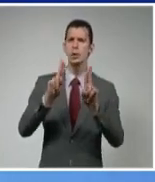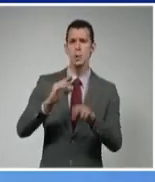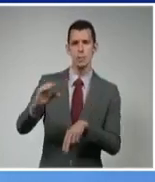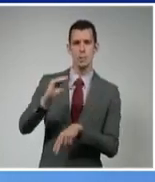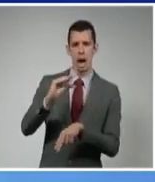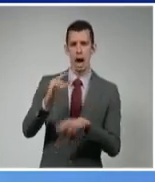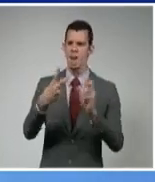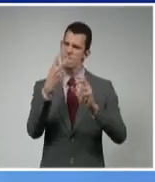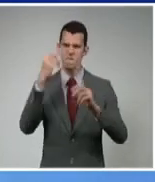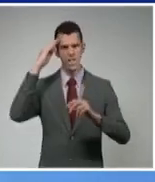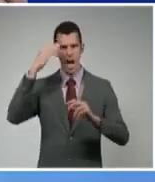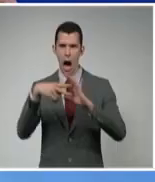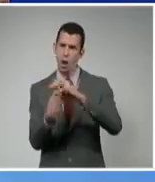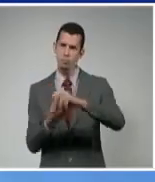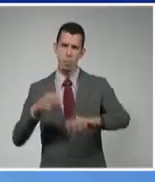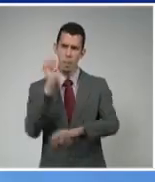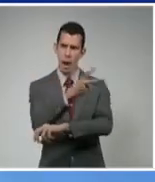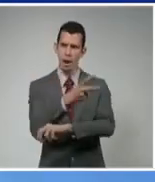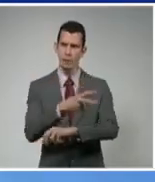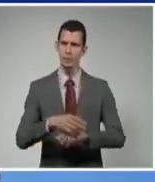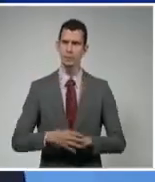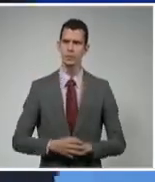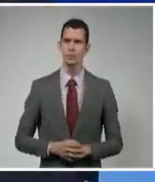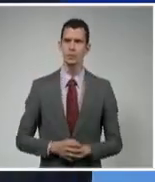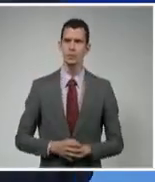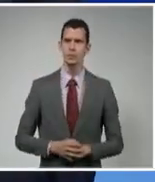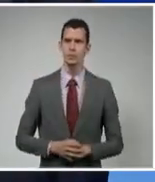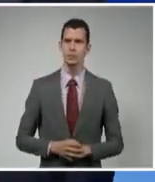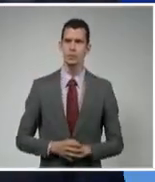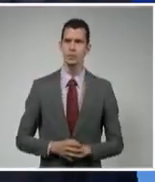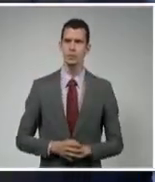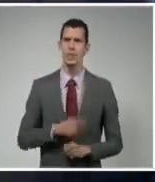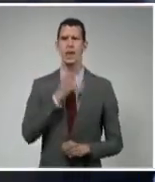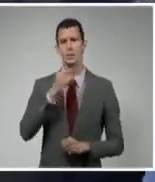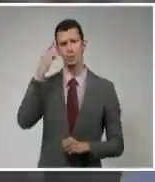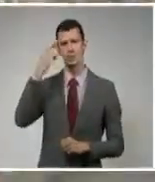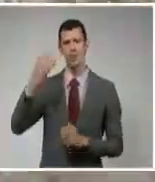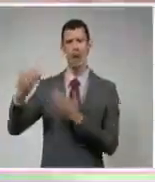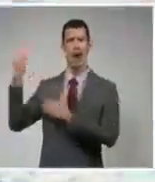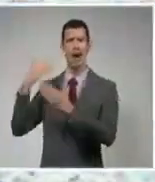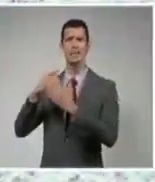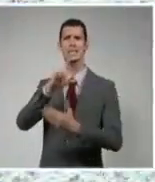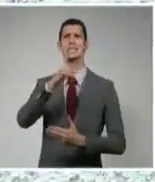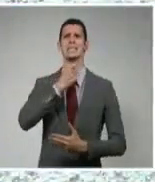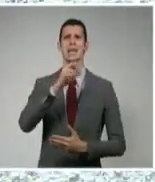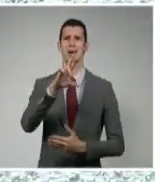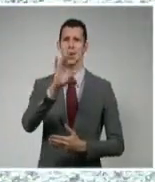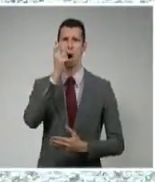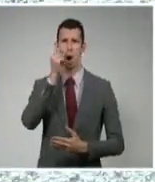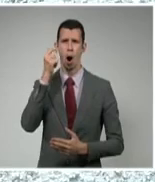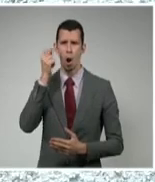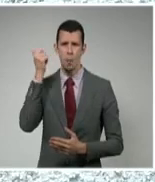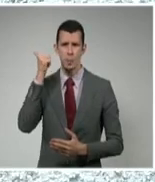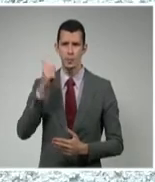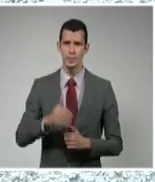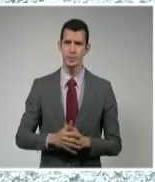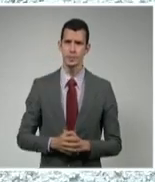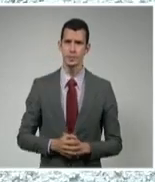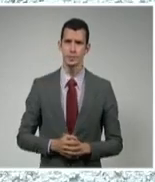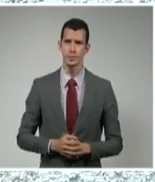servicentro ubicado en la calle, en la avenida Yestarán, en el Cerro. Vamos a recordar, adelante. Mi hermano preparó la botella